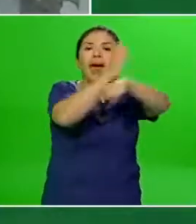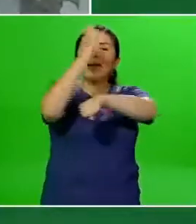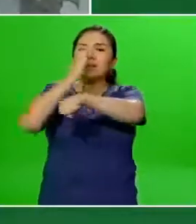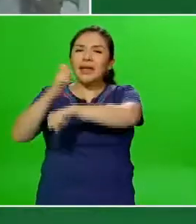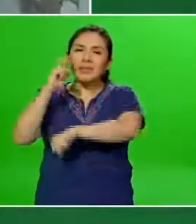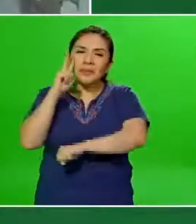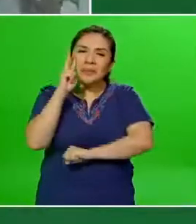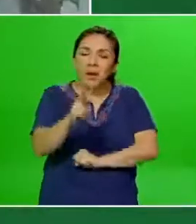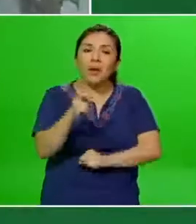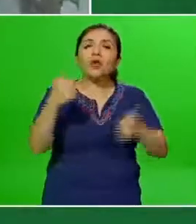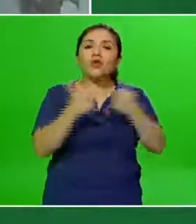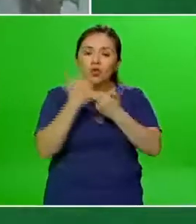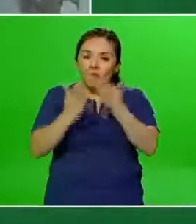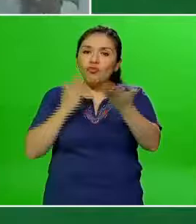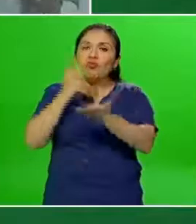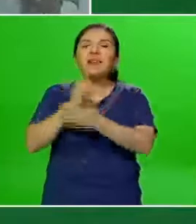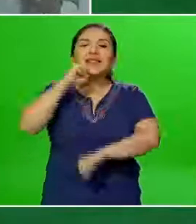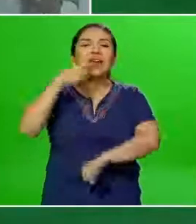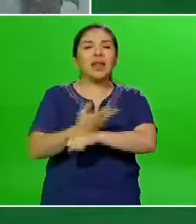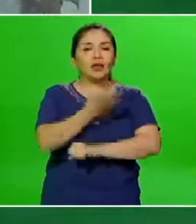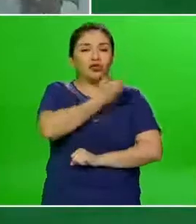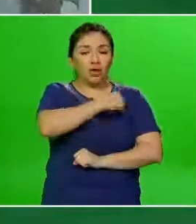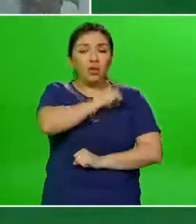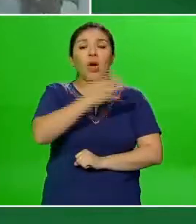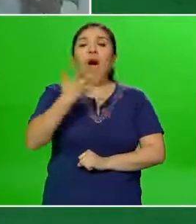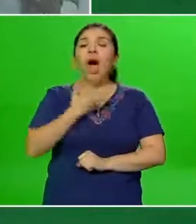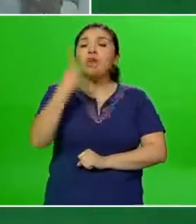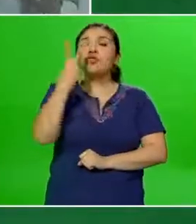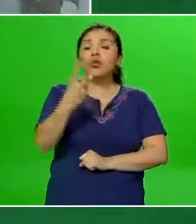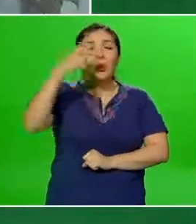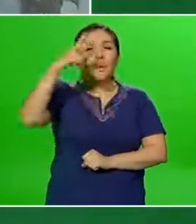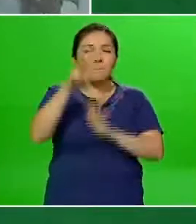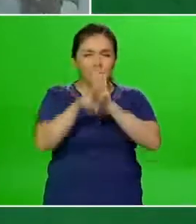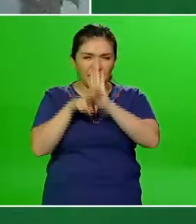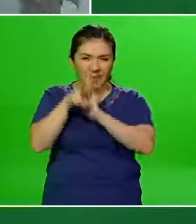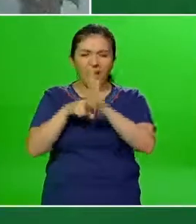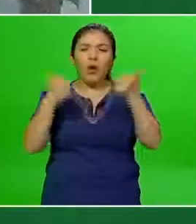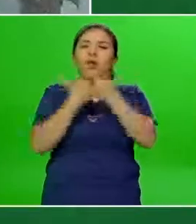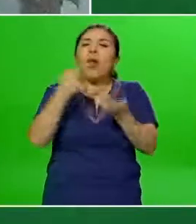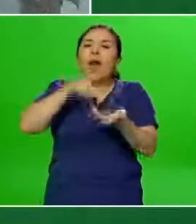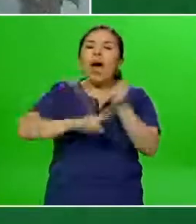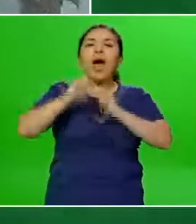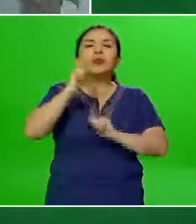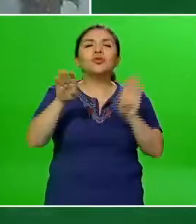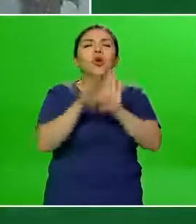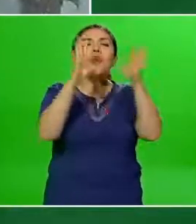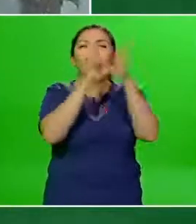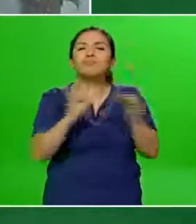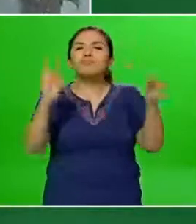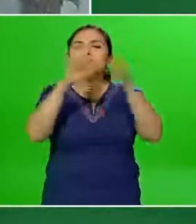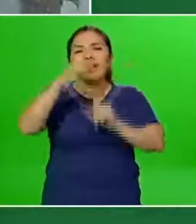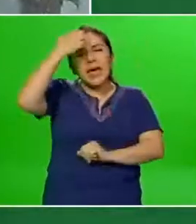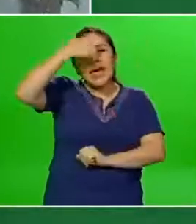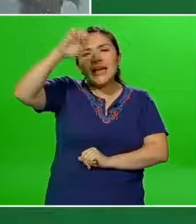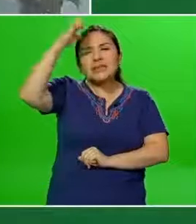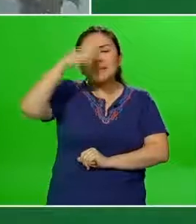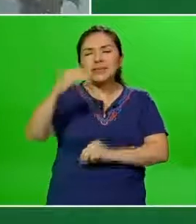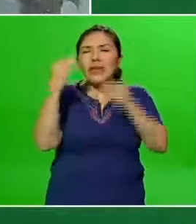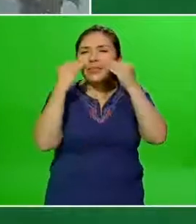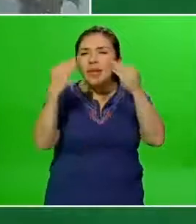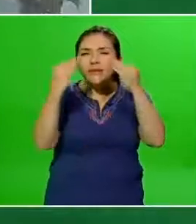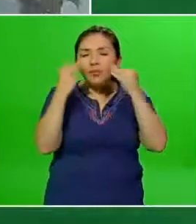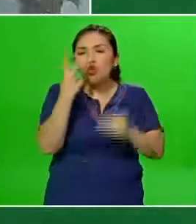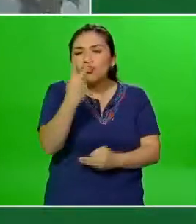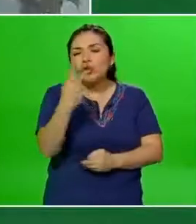federativas. Estuvo el secretario de Salud. Hoy tenemos 2 videos de experiencias a través de esta pandemia, 2 testimoniales que nos